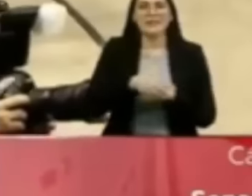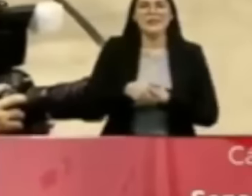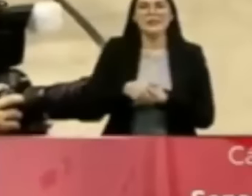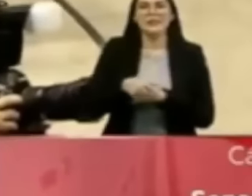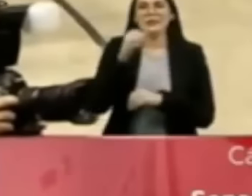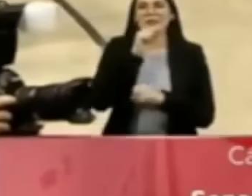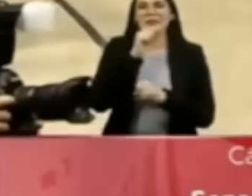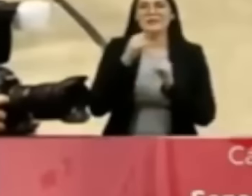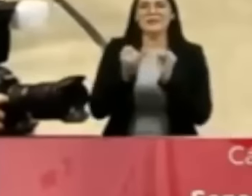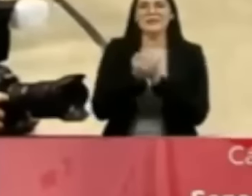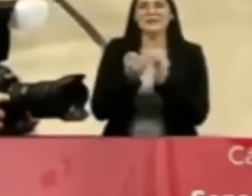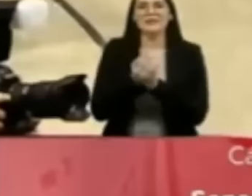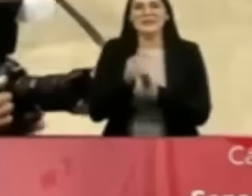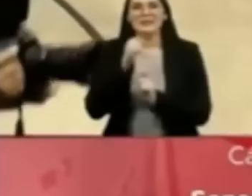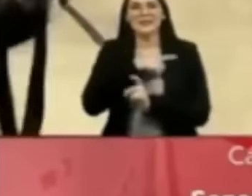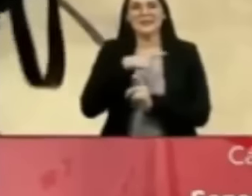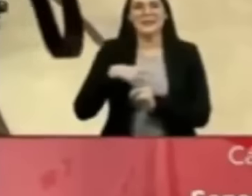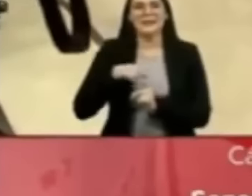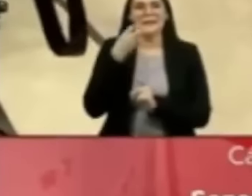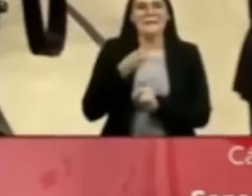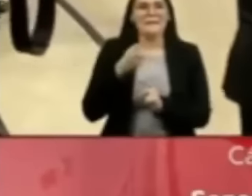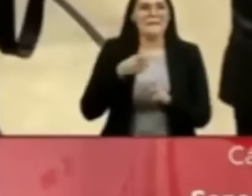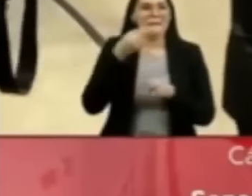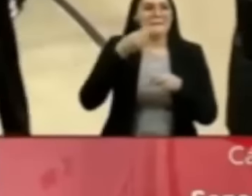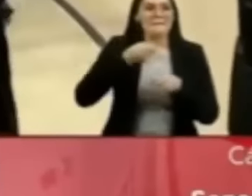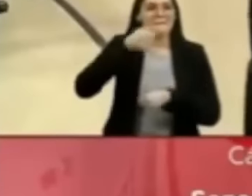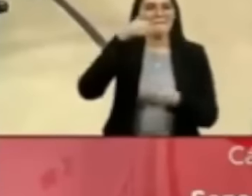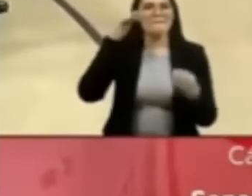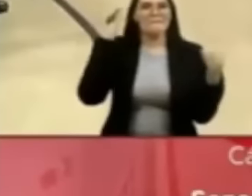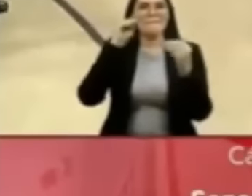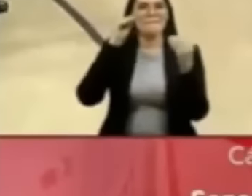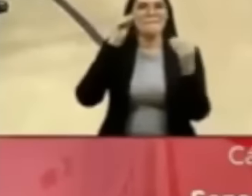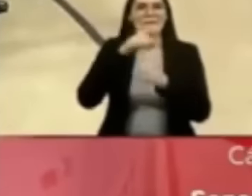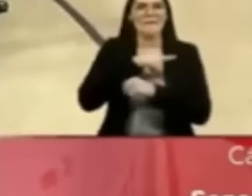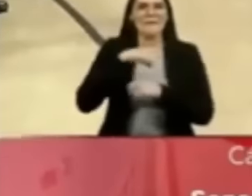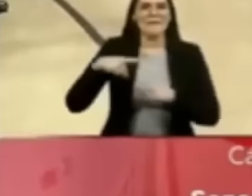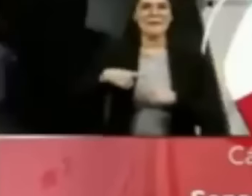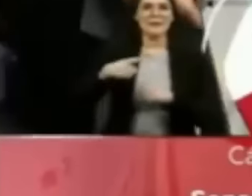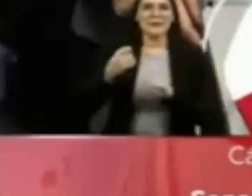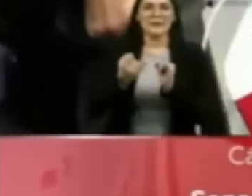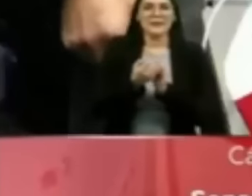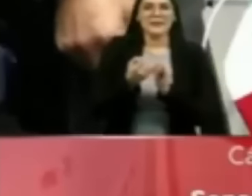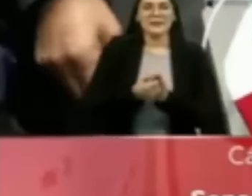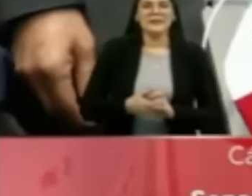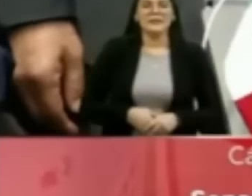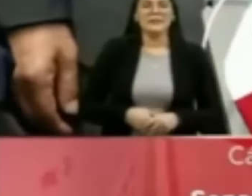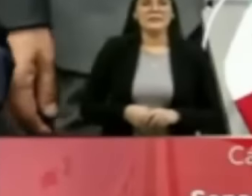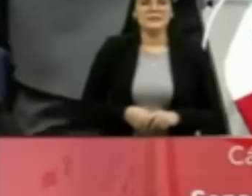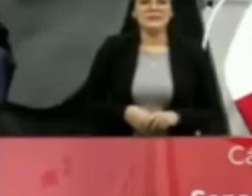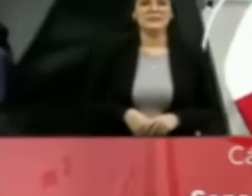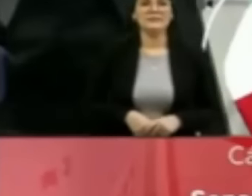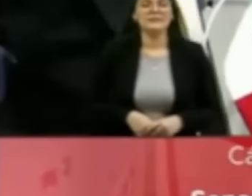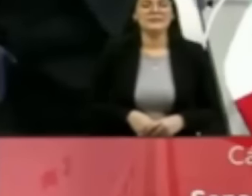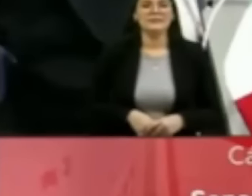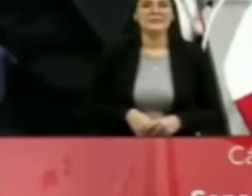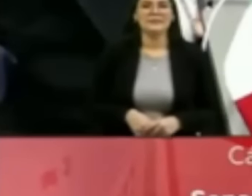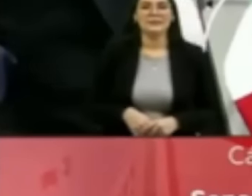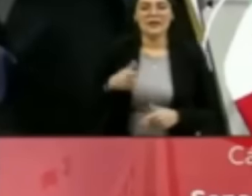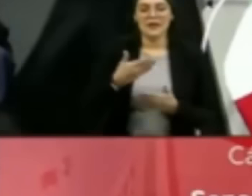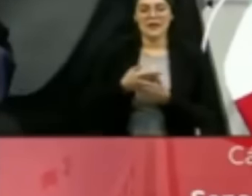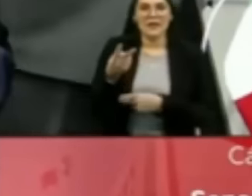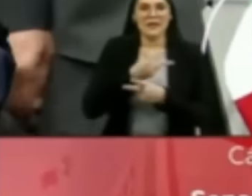de la bancada y del movimiento, la coalición. Sigamos haciendo historia. Protesta constitucional